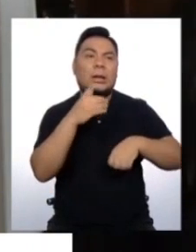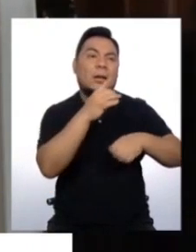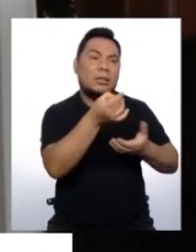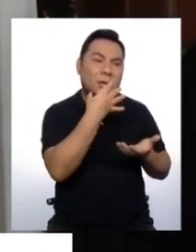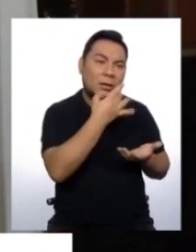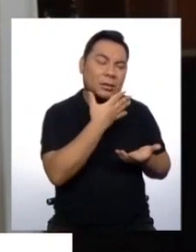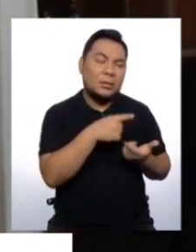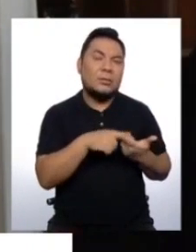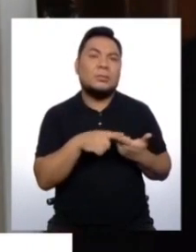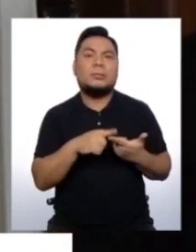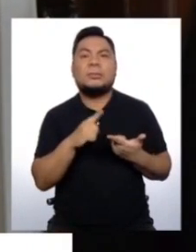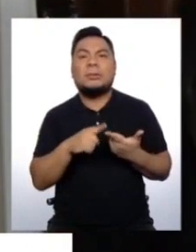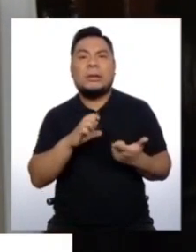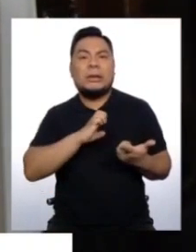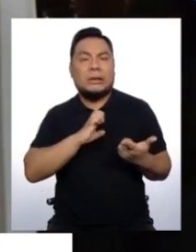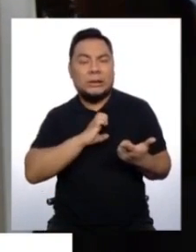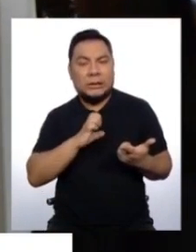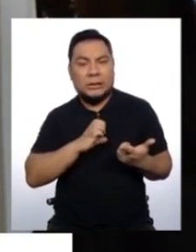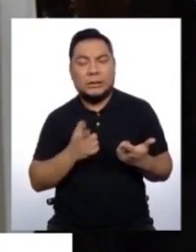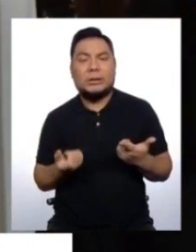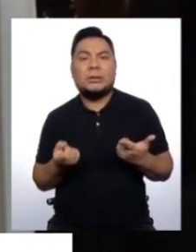medicamentos, ética,